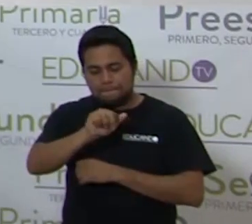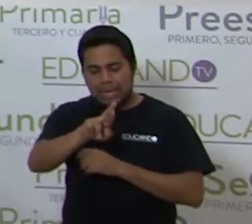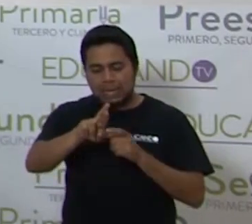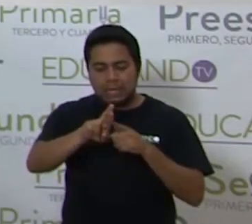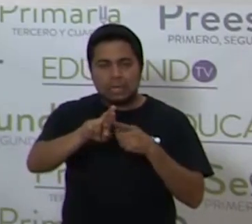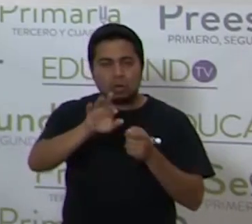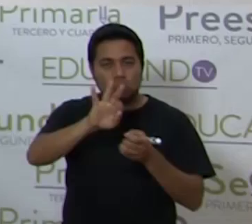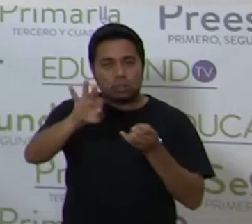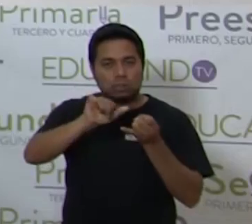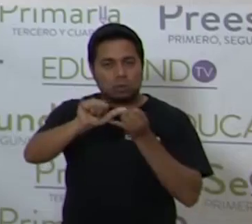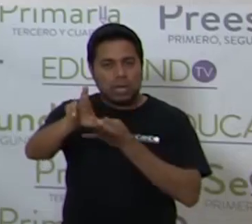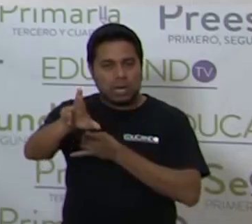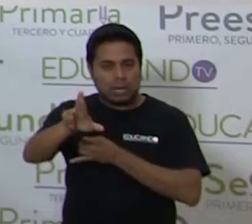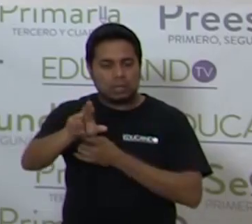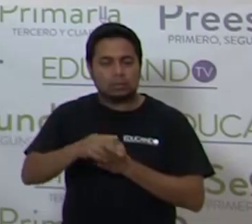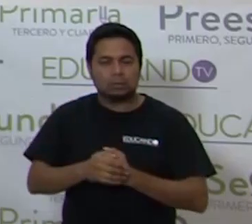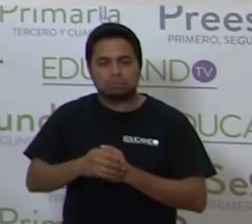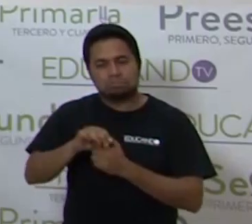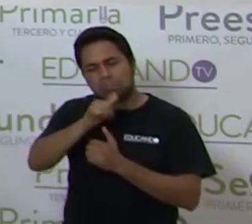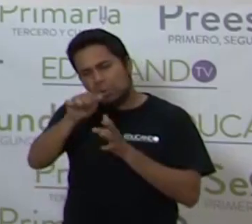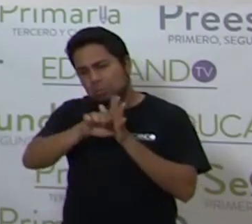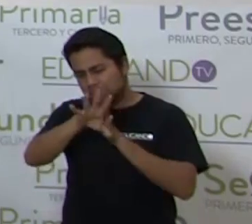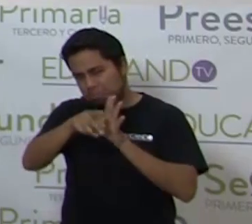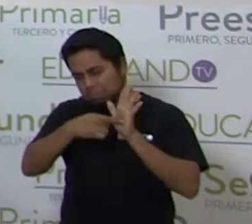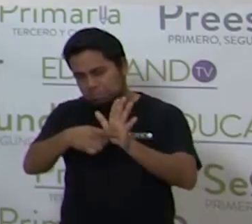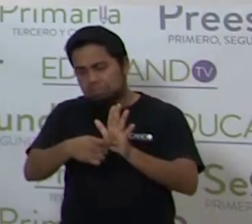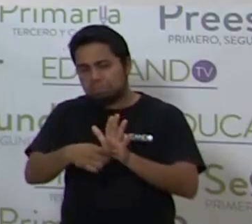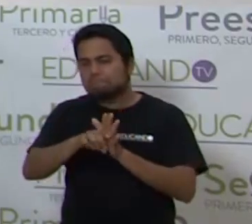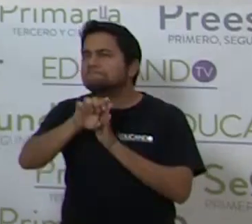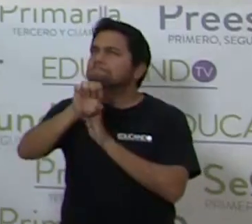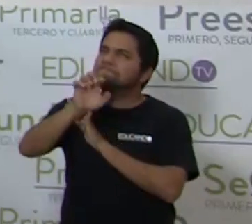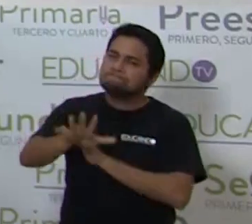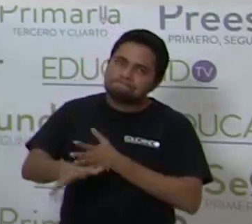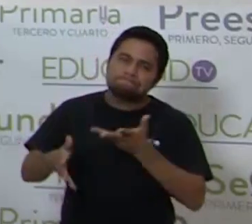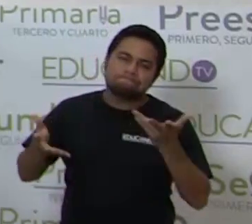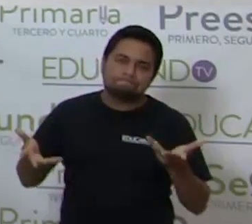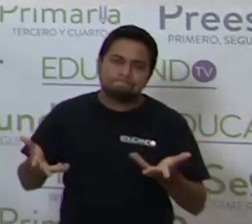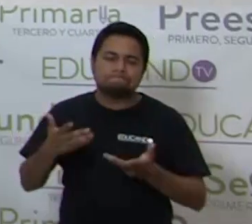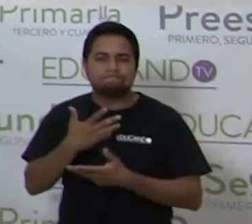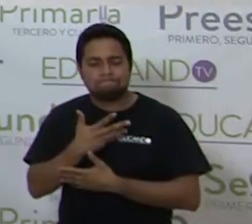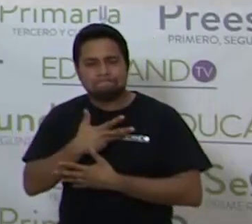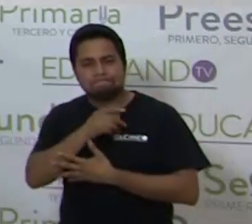acuerdo? Ok, vamos con otro ejemplo. Tenemos, por ejemplo,